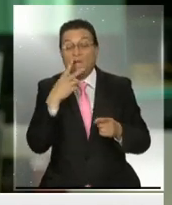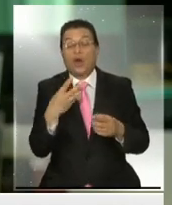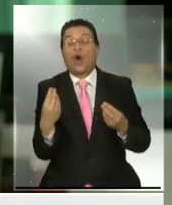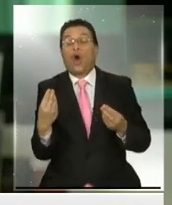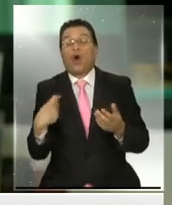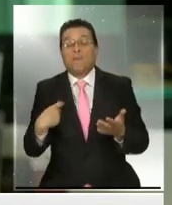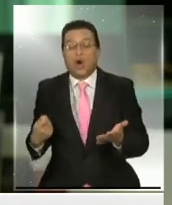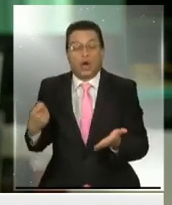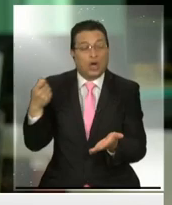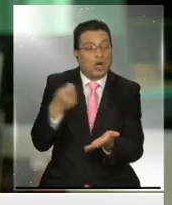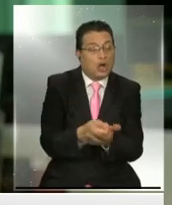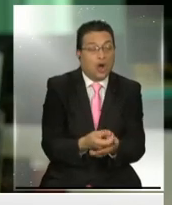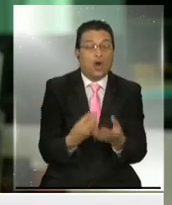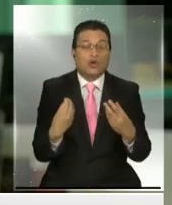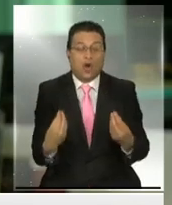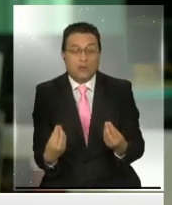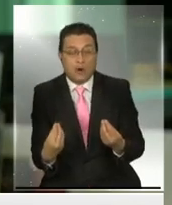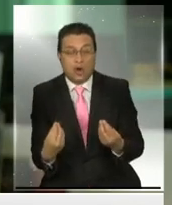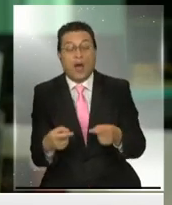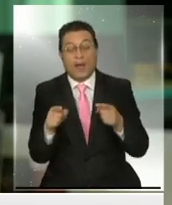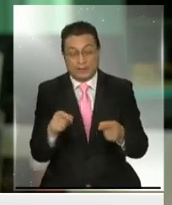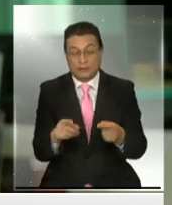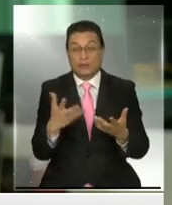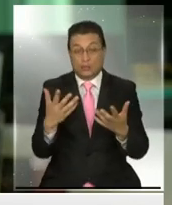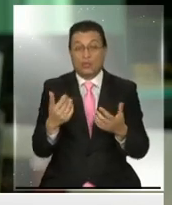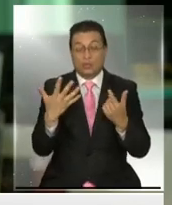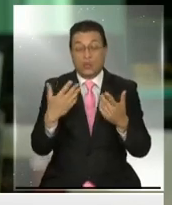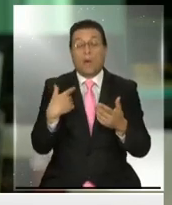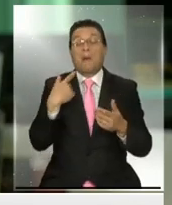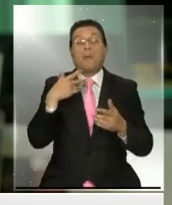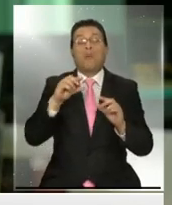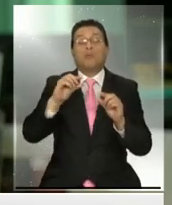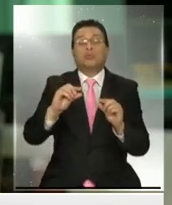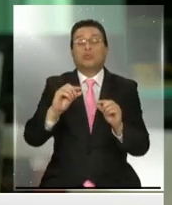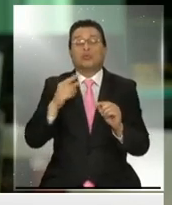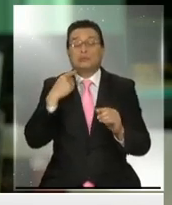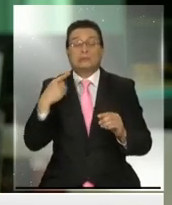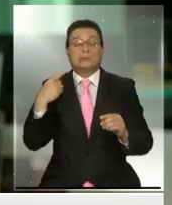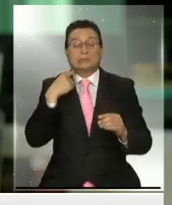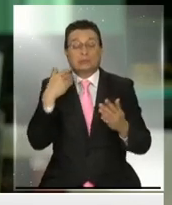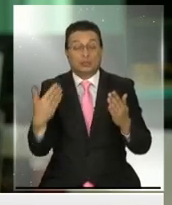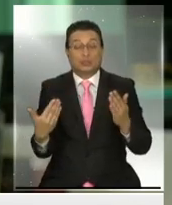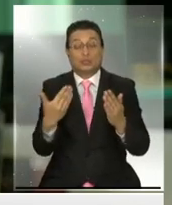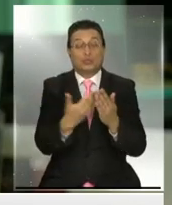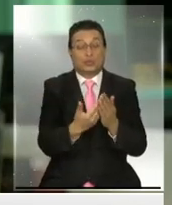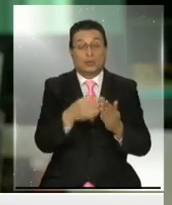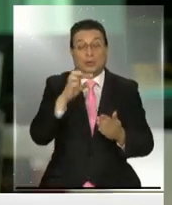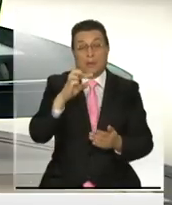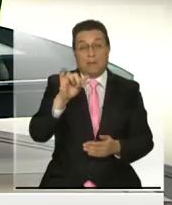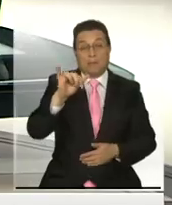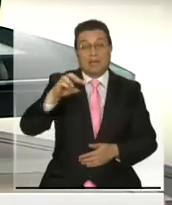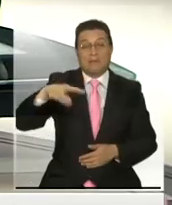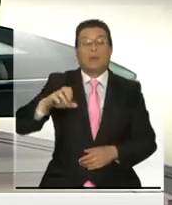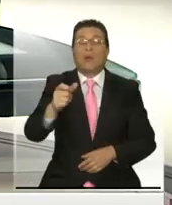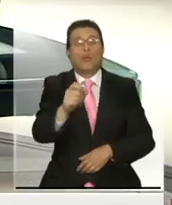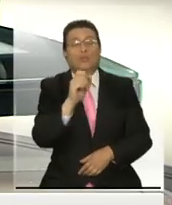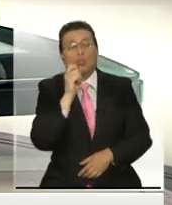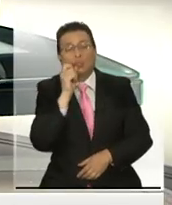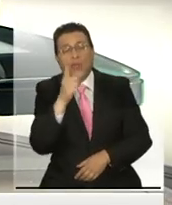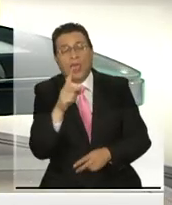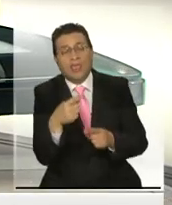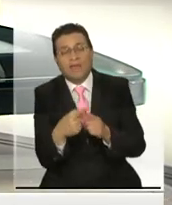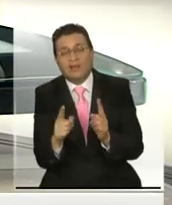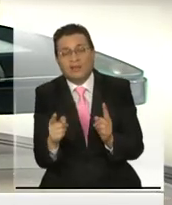financia pero eso es distinto porque tiene un tiene un impacto mucho menor en lo que podría ser el efecto sobre la pyme con la diferencia la